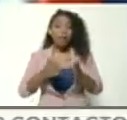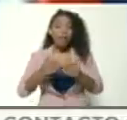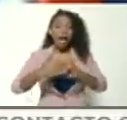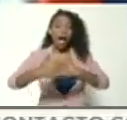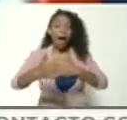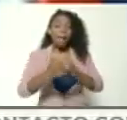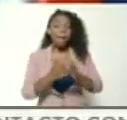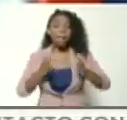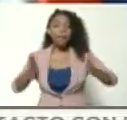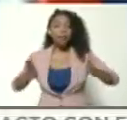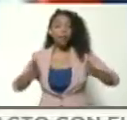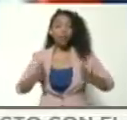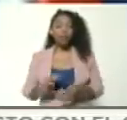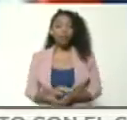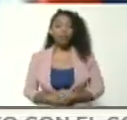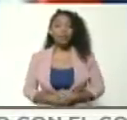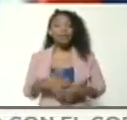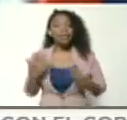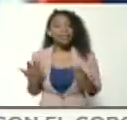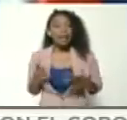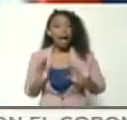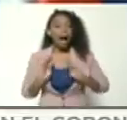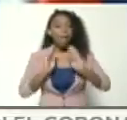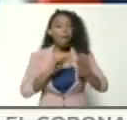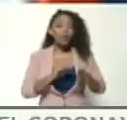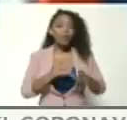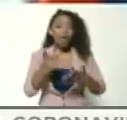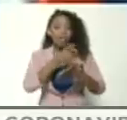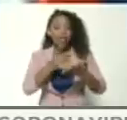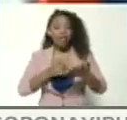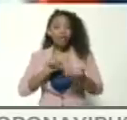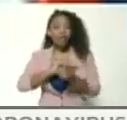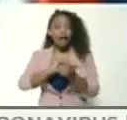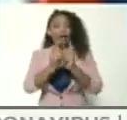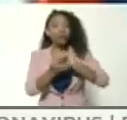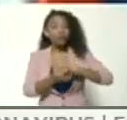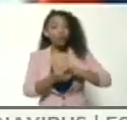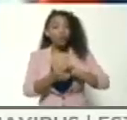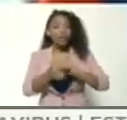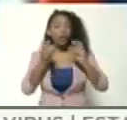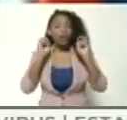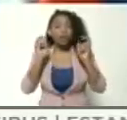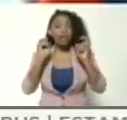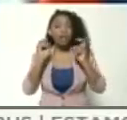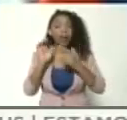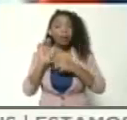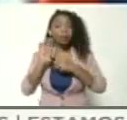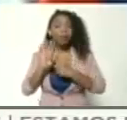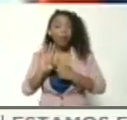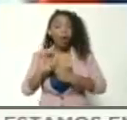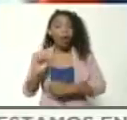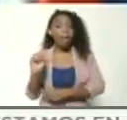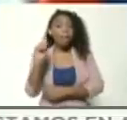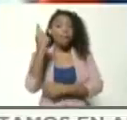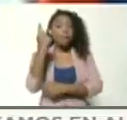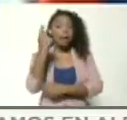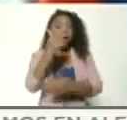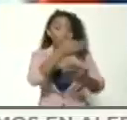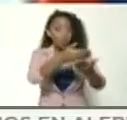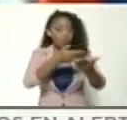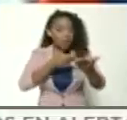ampliación que aportan datos de la evolución de los casos referidos en la primera